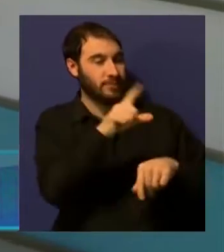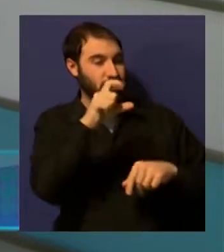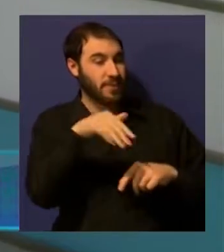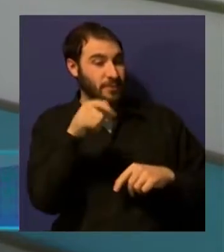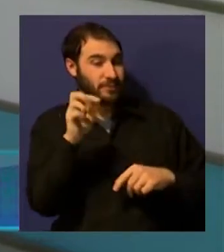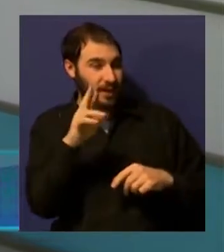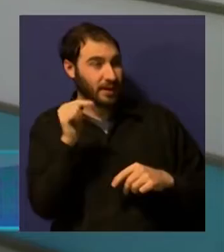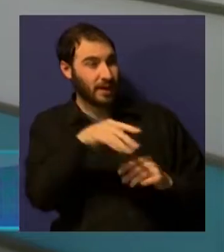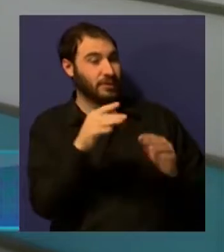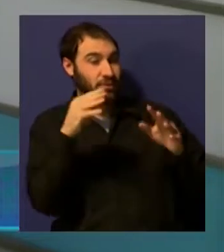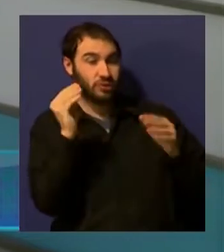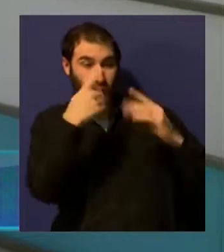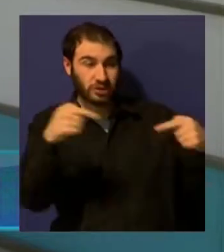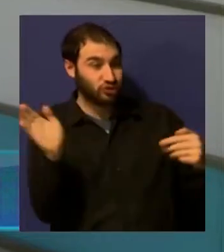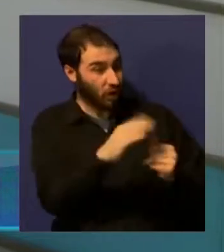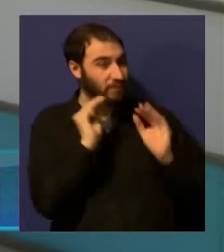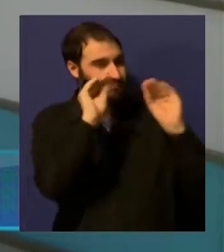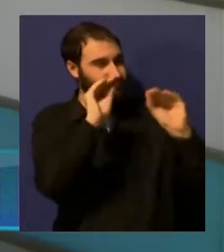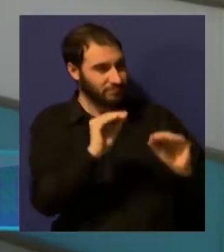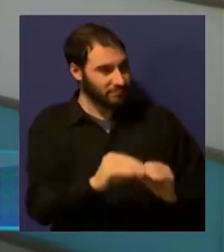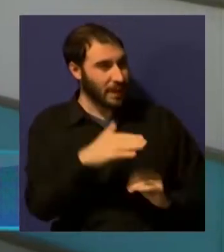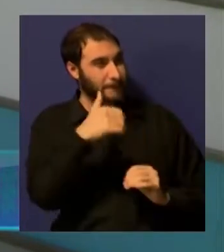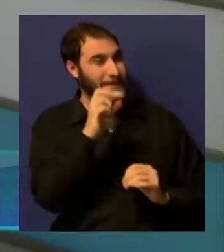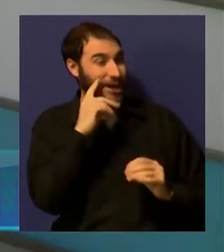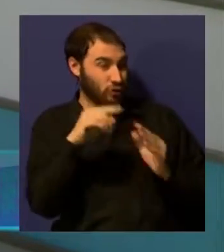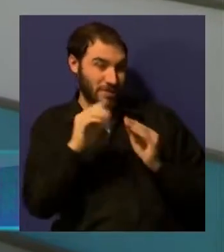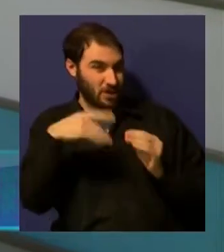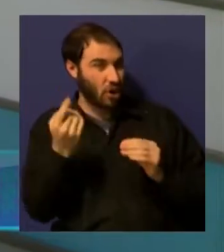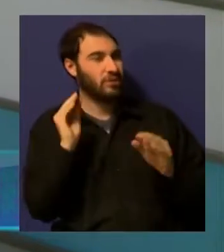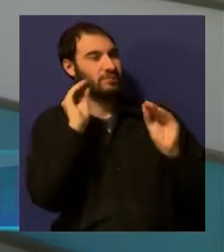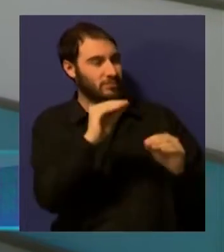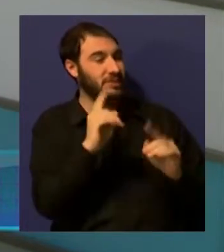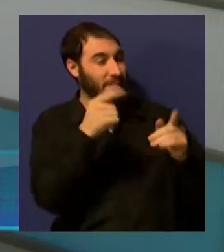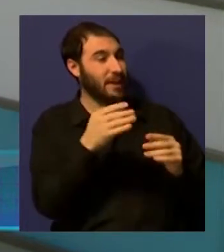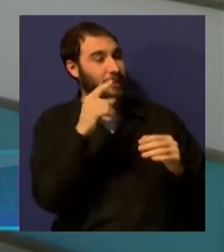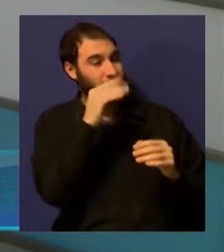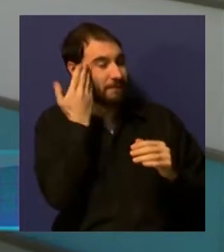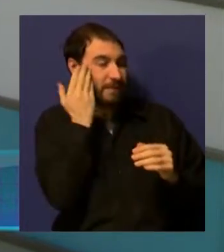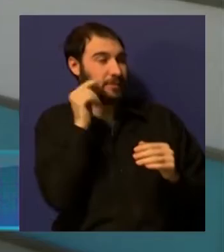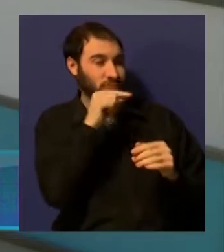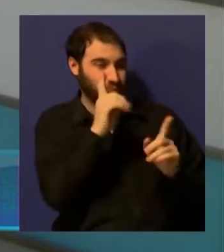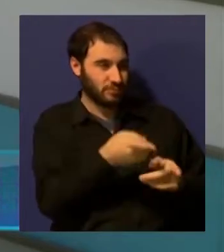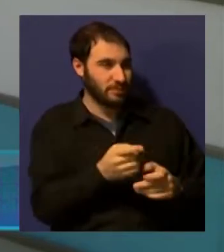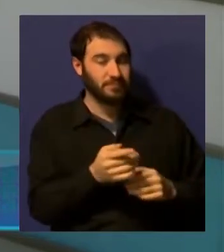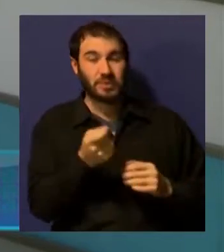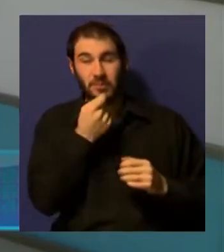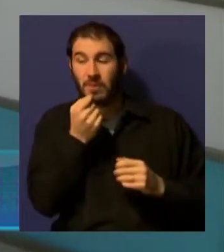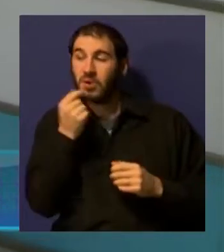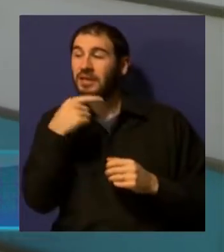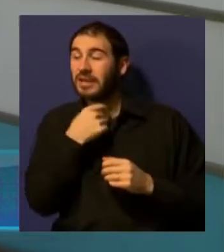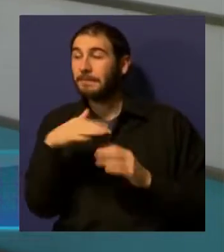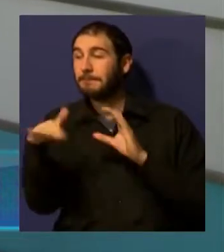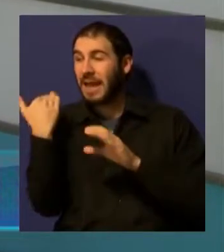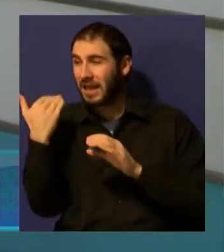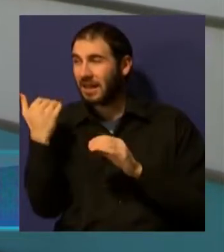unidiversidad.com.ar. Allí se sube todo. Así es. Lo sube Marco Bertonati, nuestro community manager, también en la fanpage y también en las redes sociales. Exactamente. Y si quieren el mail de